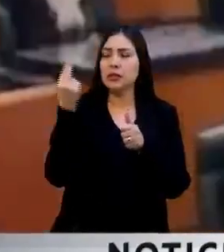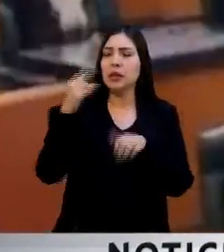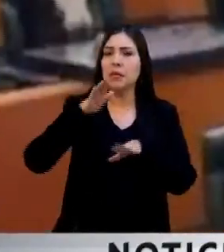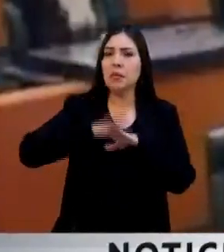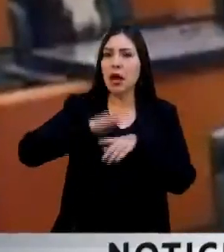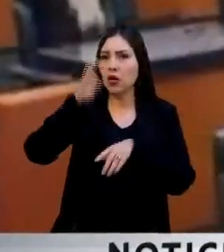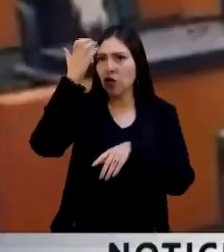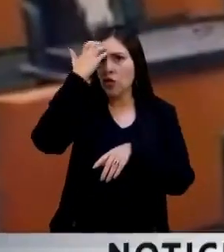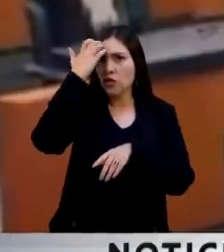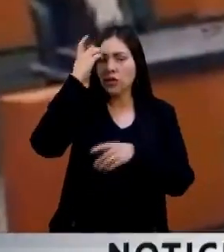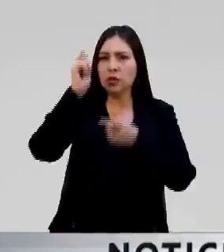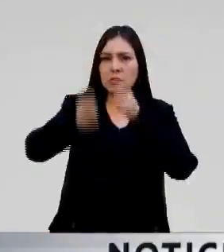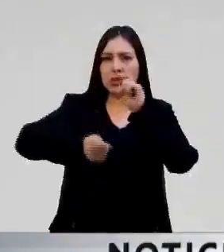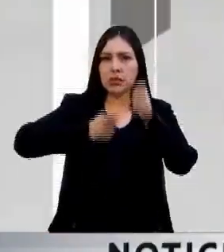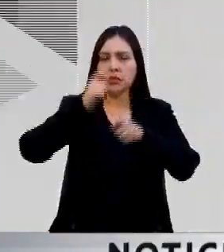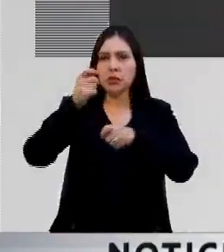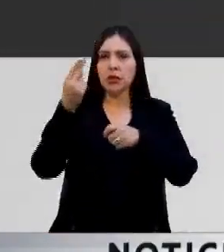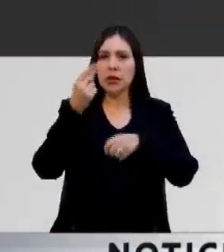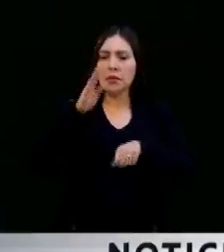nuevas tecnologías.